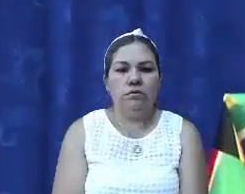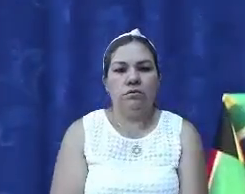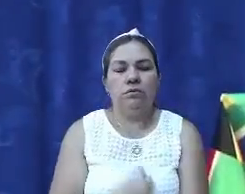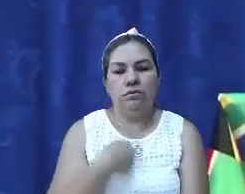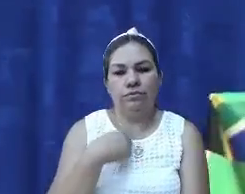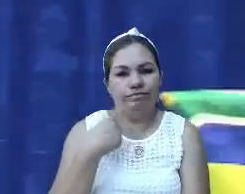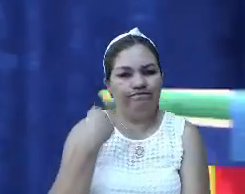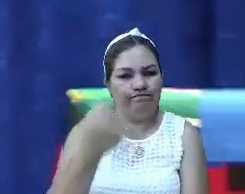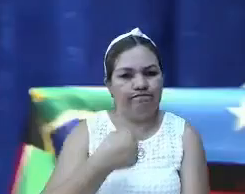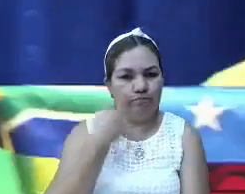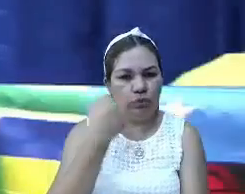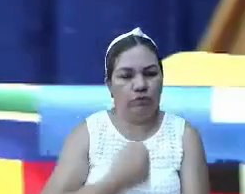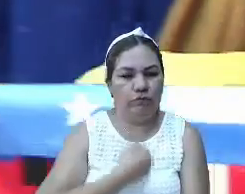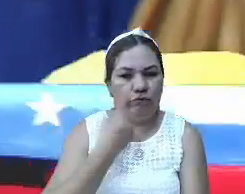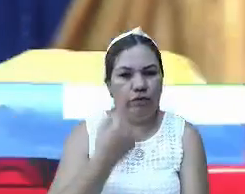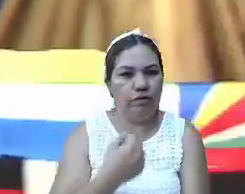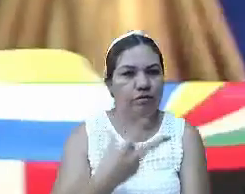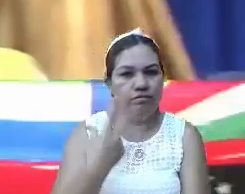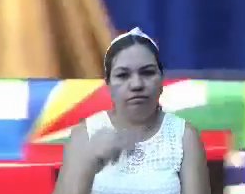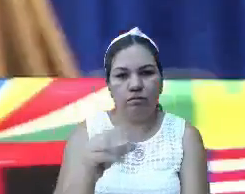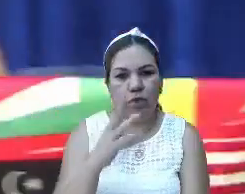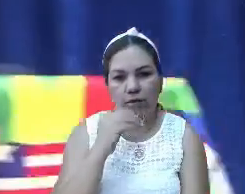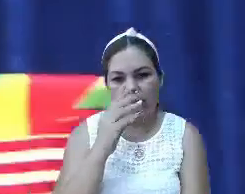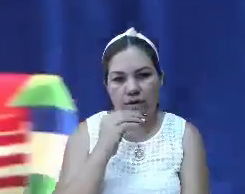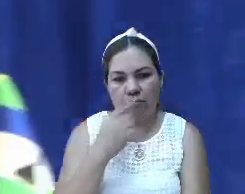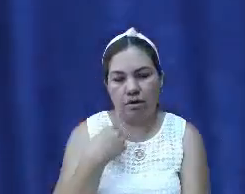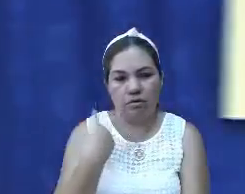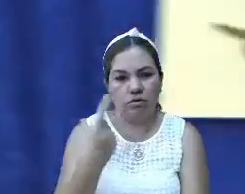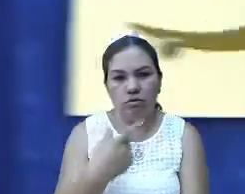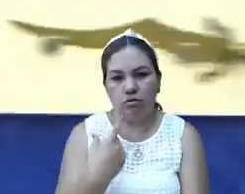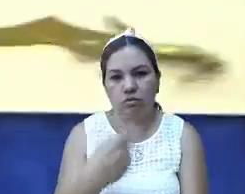no profetizaba cosas buenas.